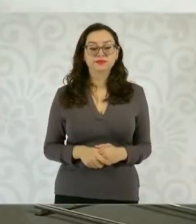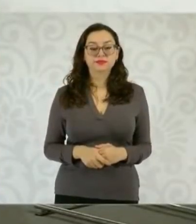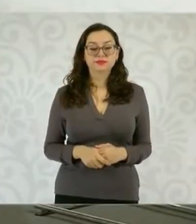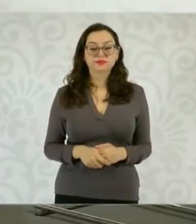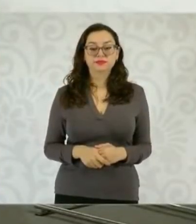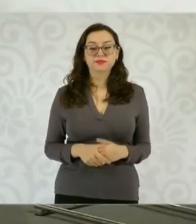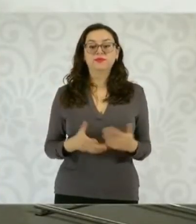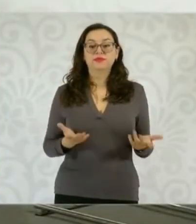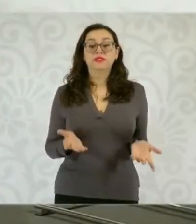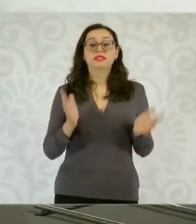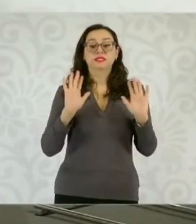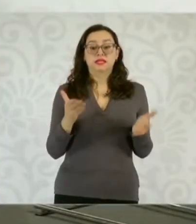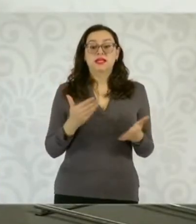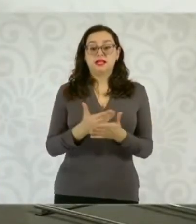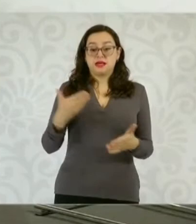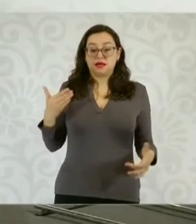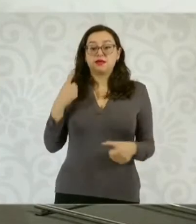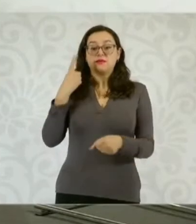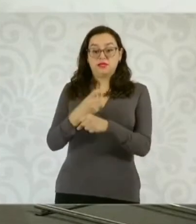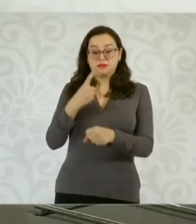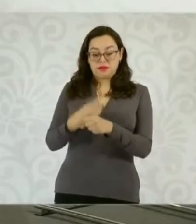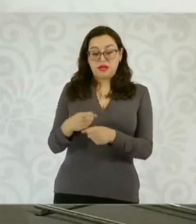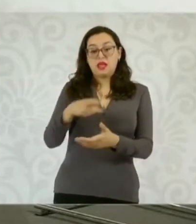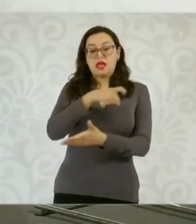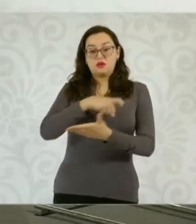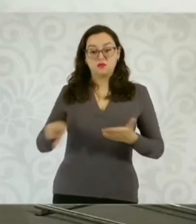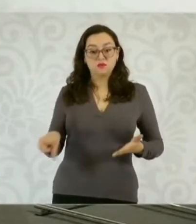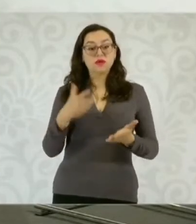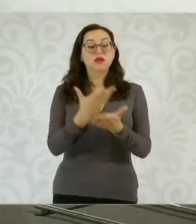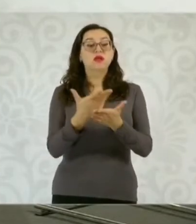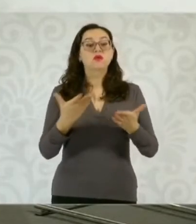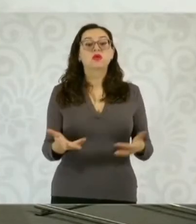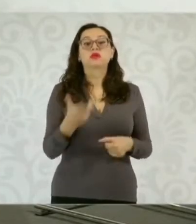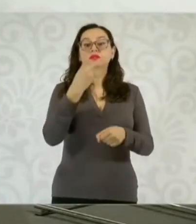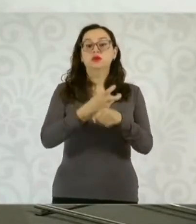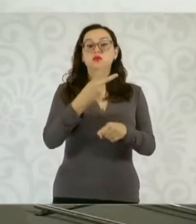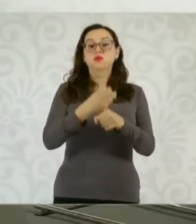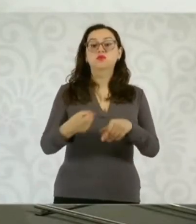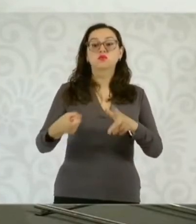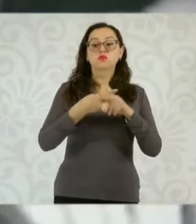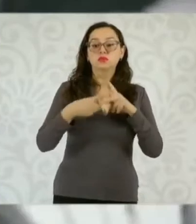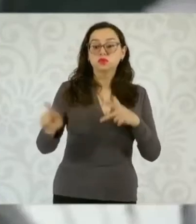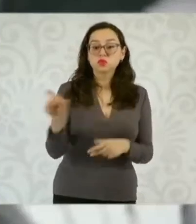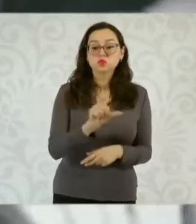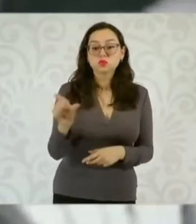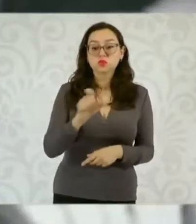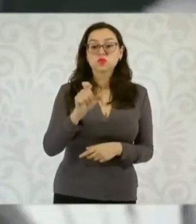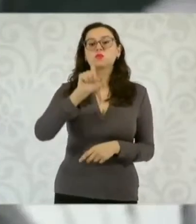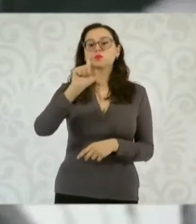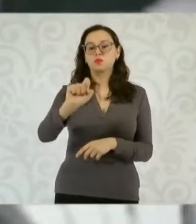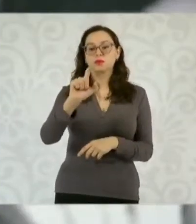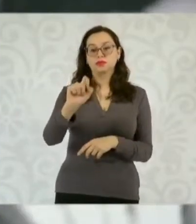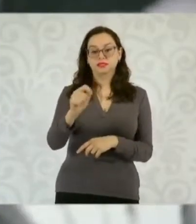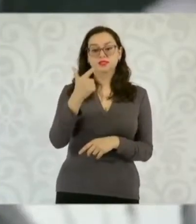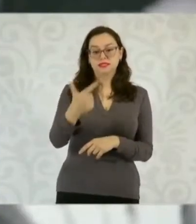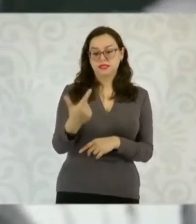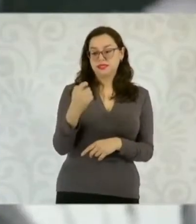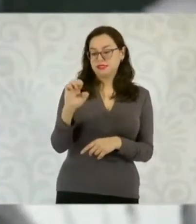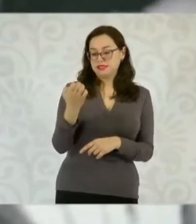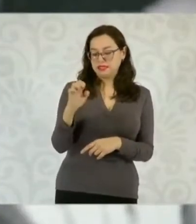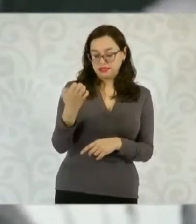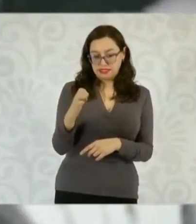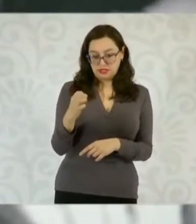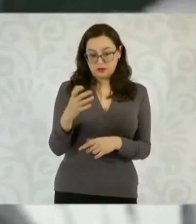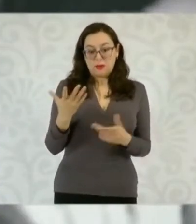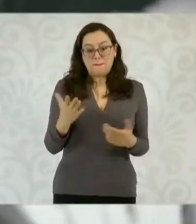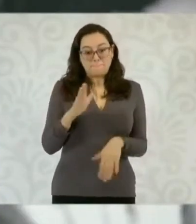ronda de la compra? Iniciamos la solicitud de interés para cotizar desde el 27 de enero. Hicimos y modificamos los anexos técnicos para